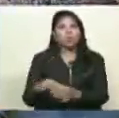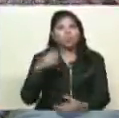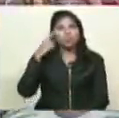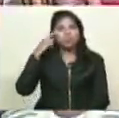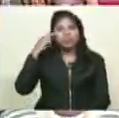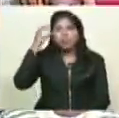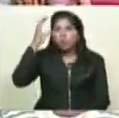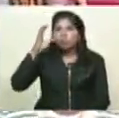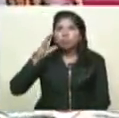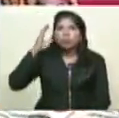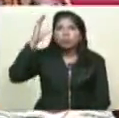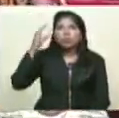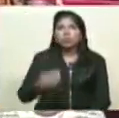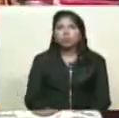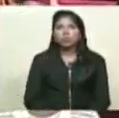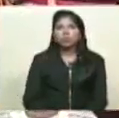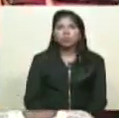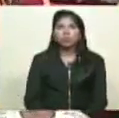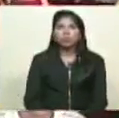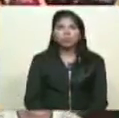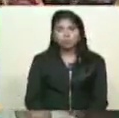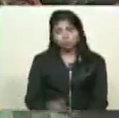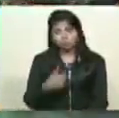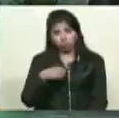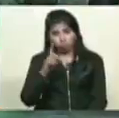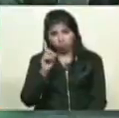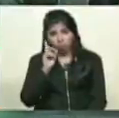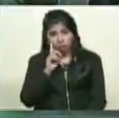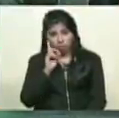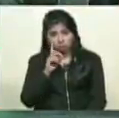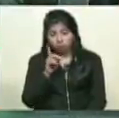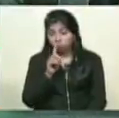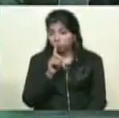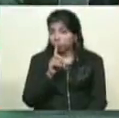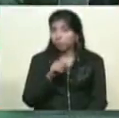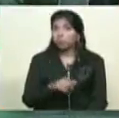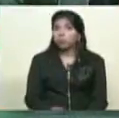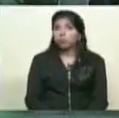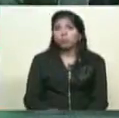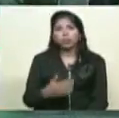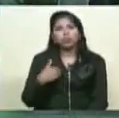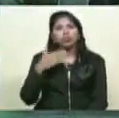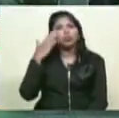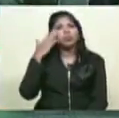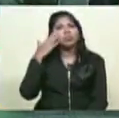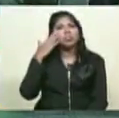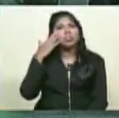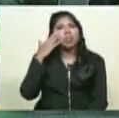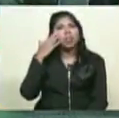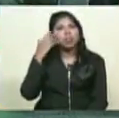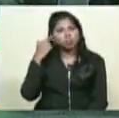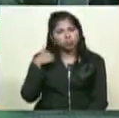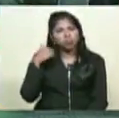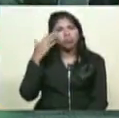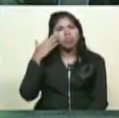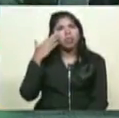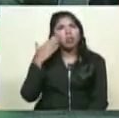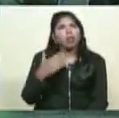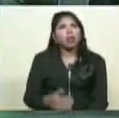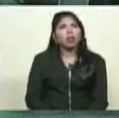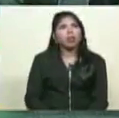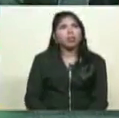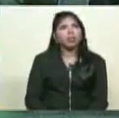conciencia. ¿O miento? Yo sé lo que estoy diciendo. Llamo